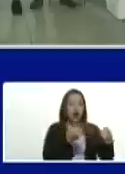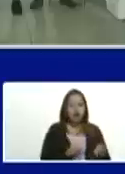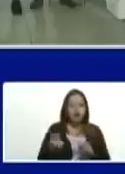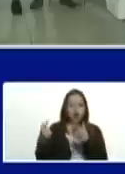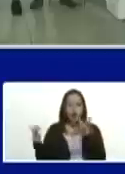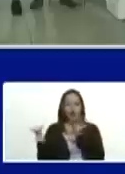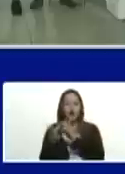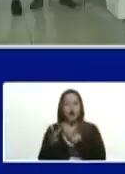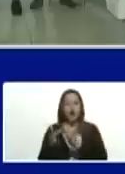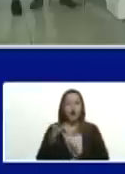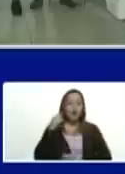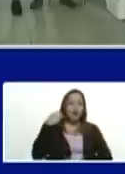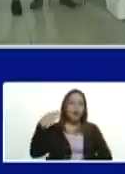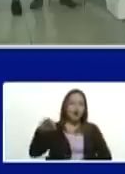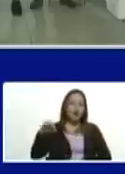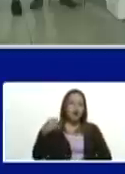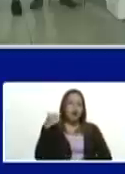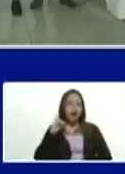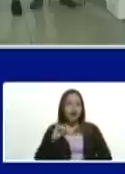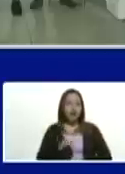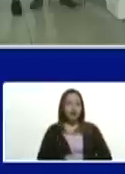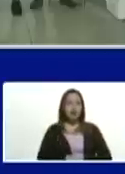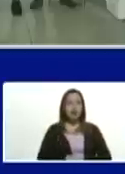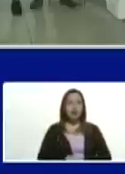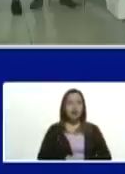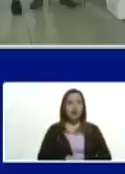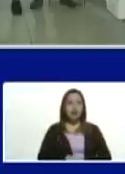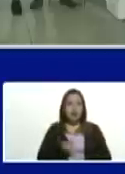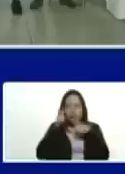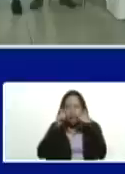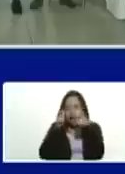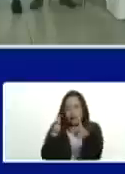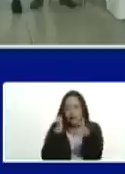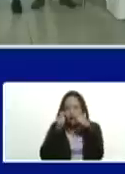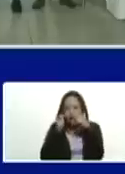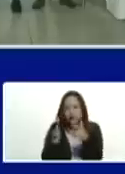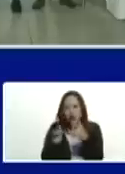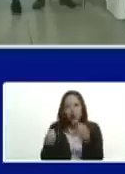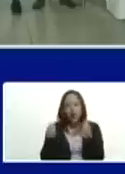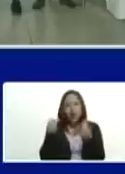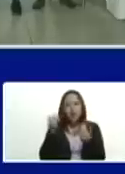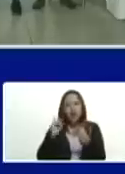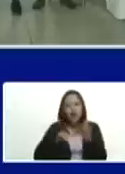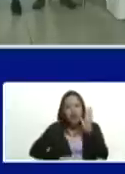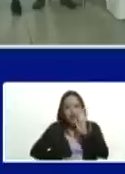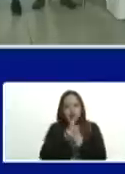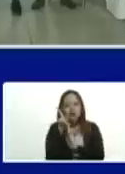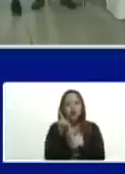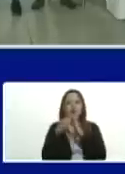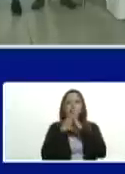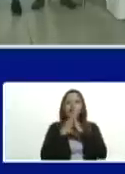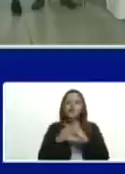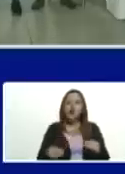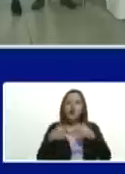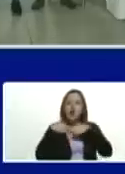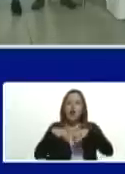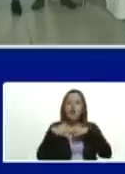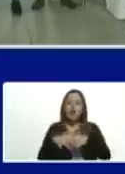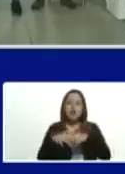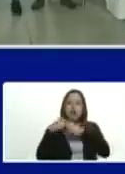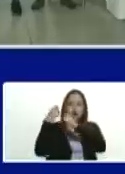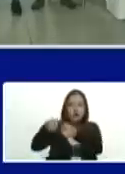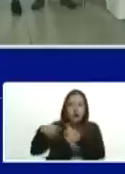Guatire, porque estamos, mira, vigilantes de cómo se recupera toda la industria del